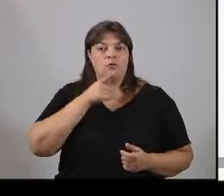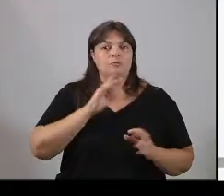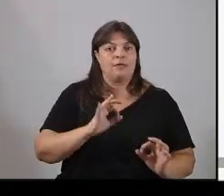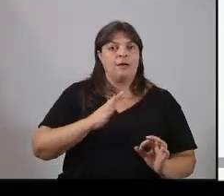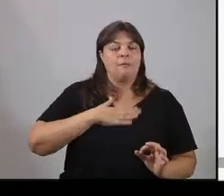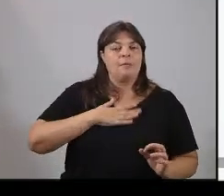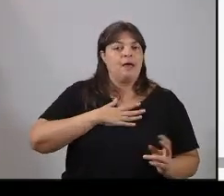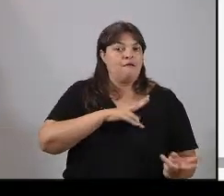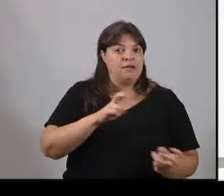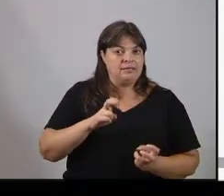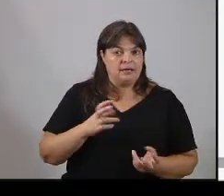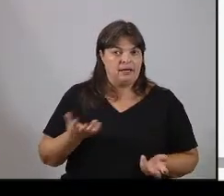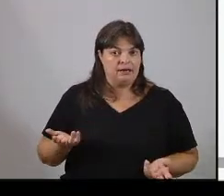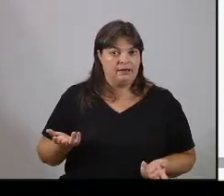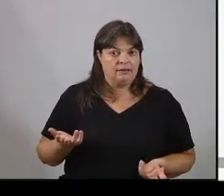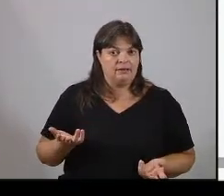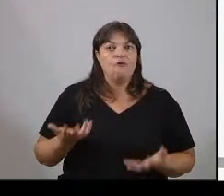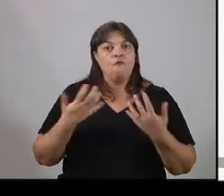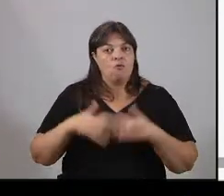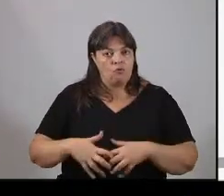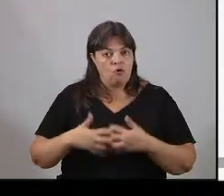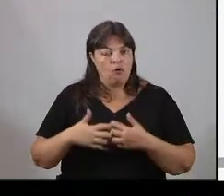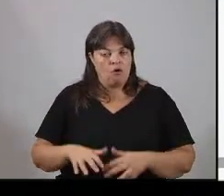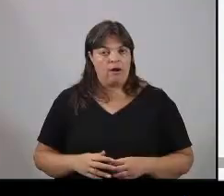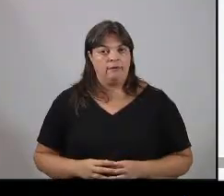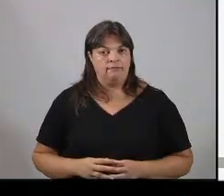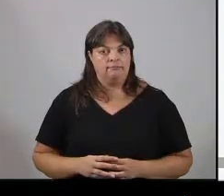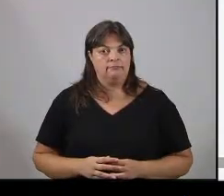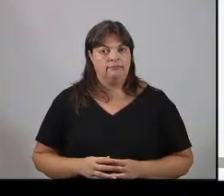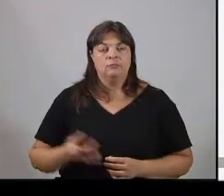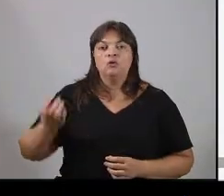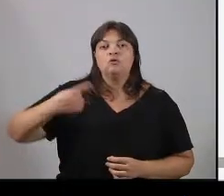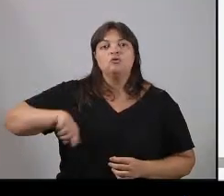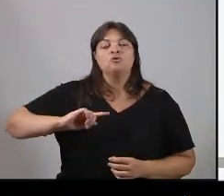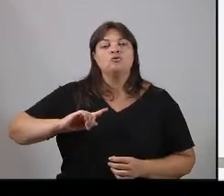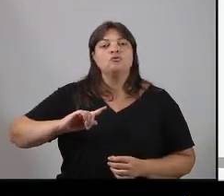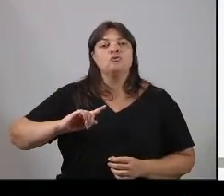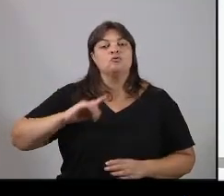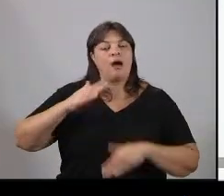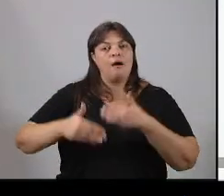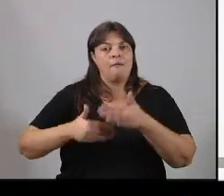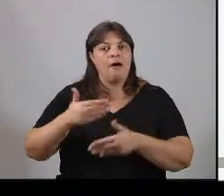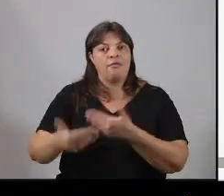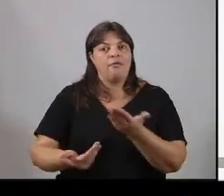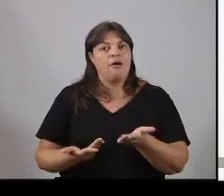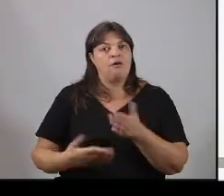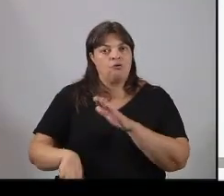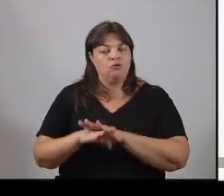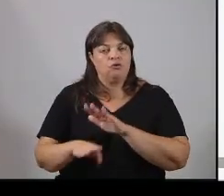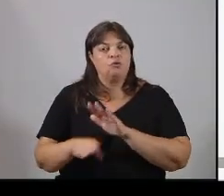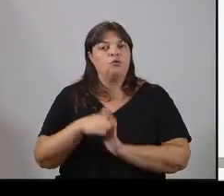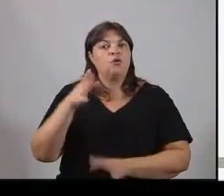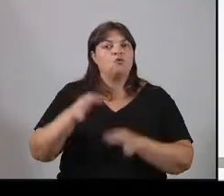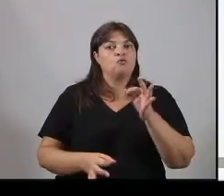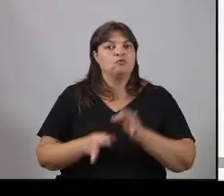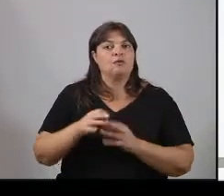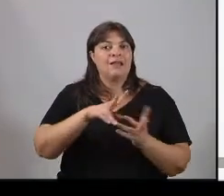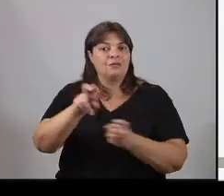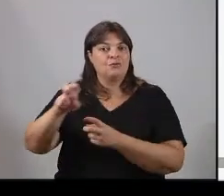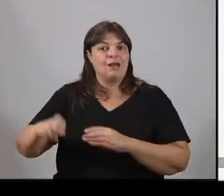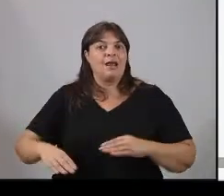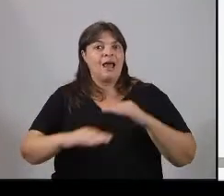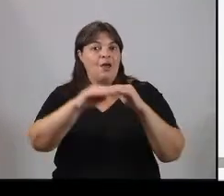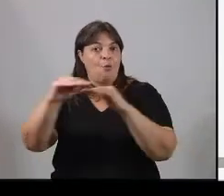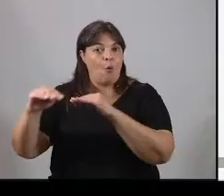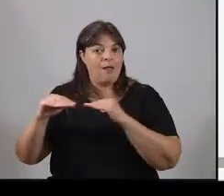la fiscalidad. Está funcionando. Estamos encantados de seguir avanzando en justicia y en igualdad tributaria, pero ya